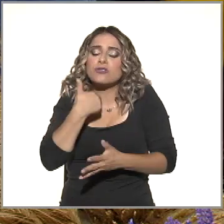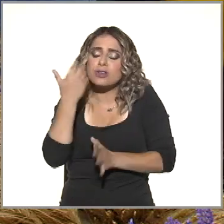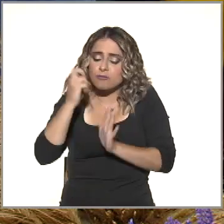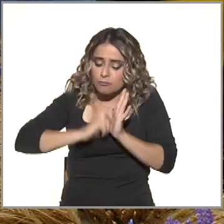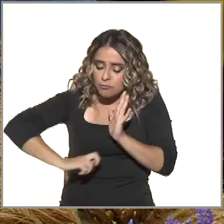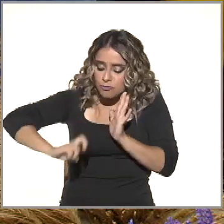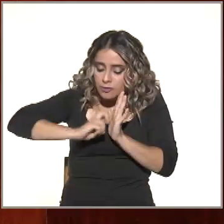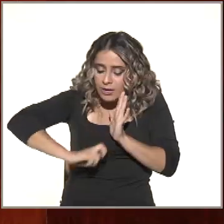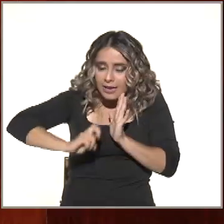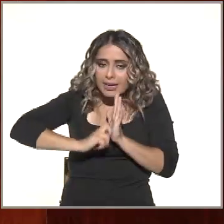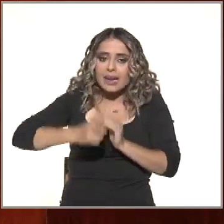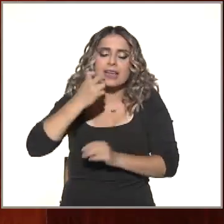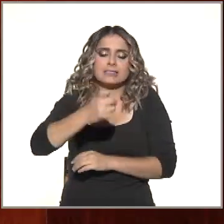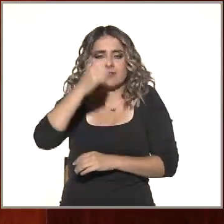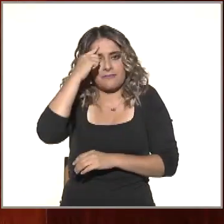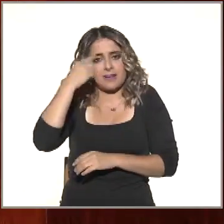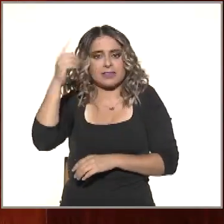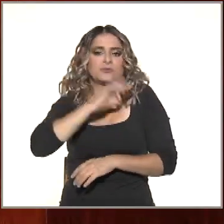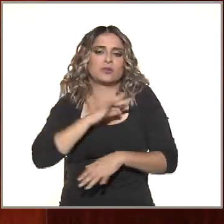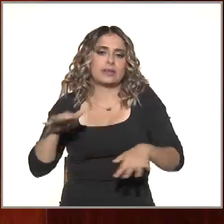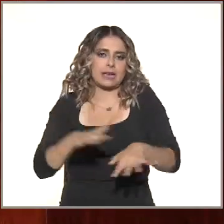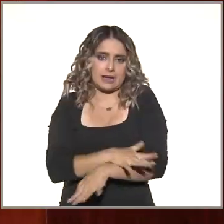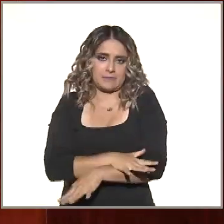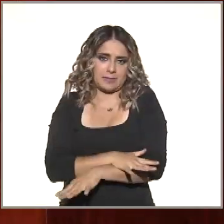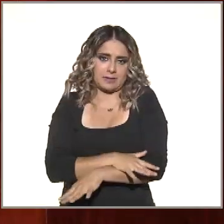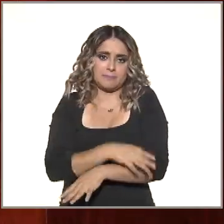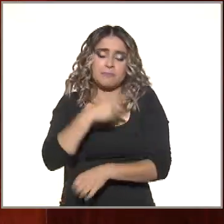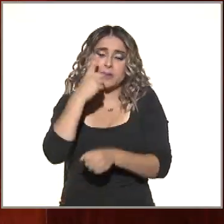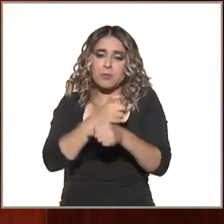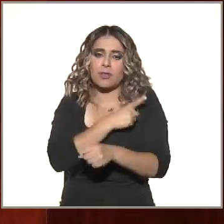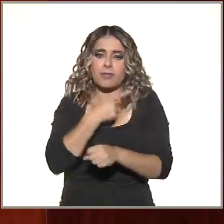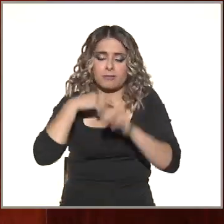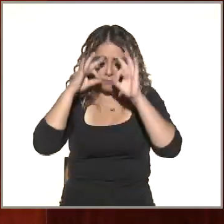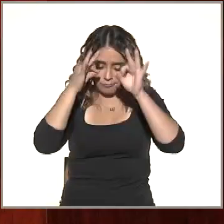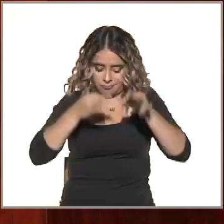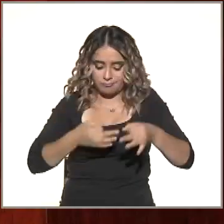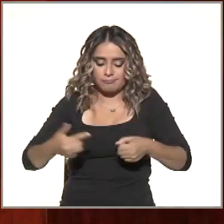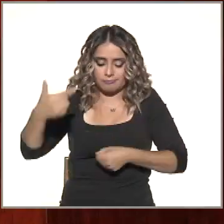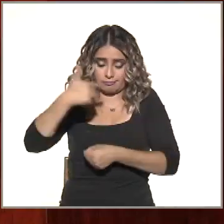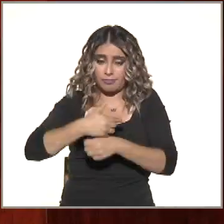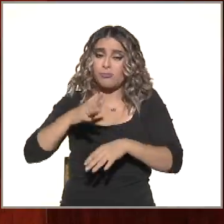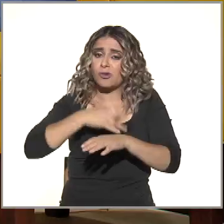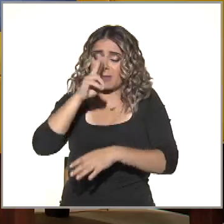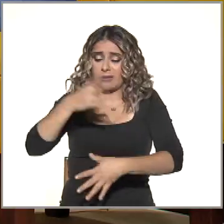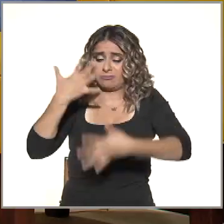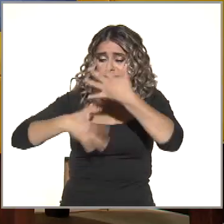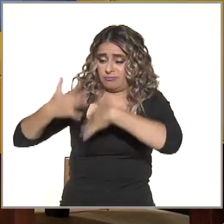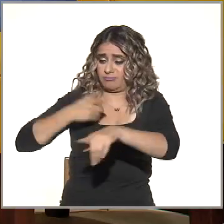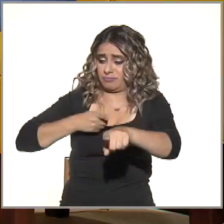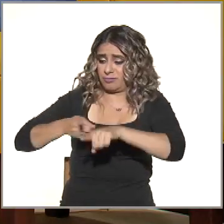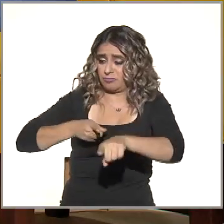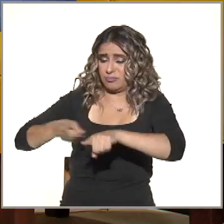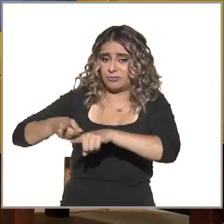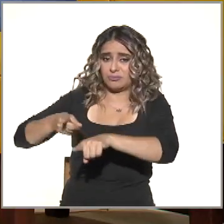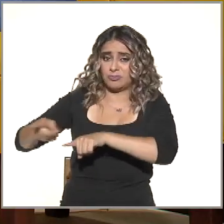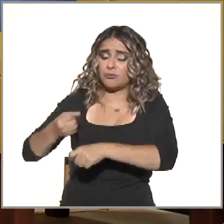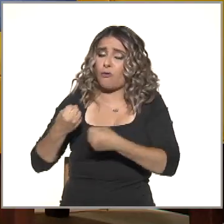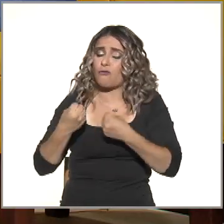Es mucho más sencillo que lo podamos lograr, ¿no? Darnos cuenta que sí, las palabras son un arma muy